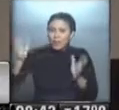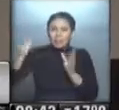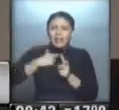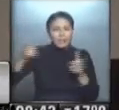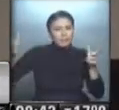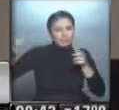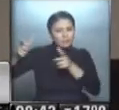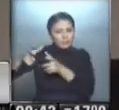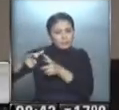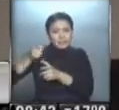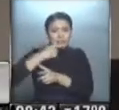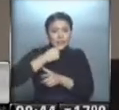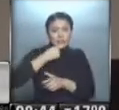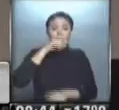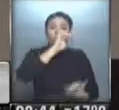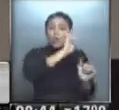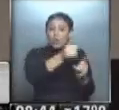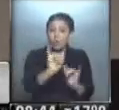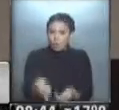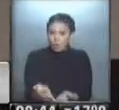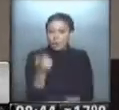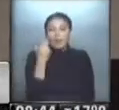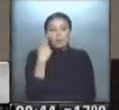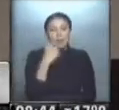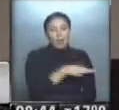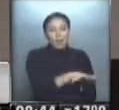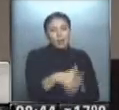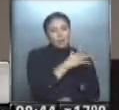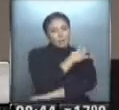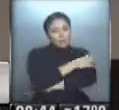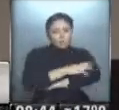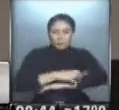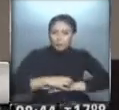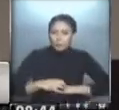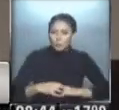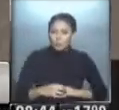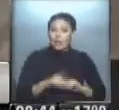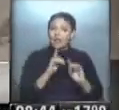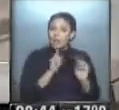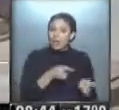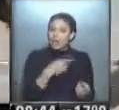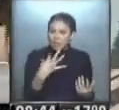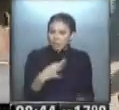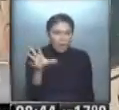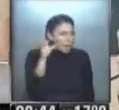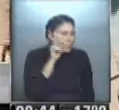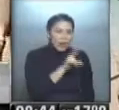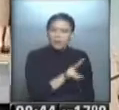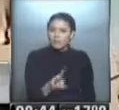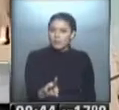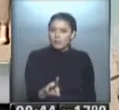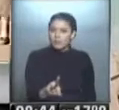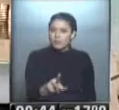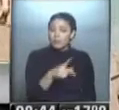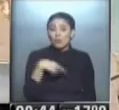las voces de los adolescentes que viven en zonas marginales o en villas es otra de las voces que hay que escuchar porque claramente